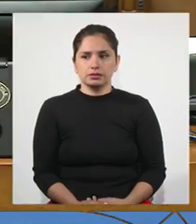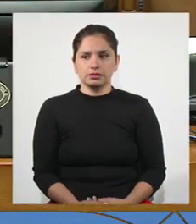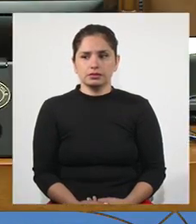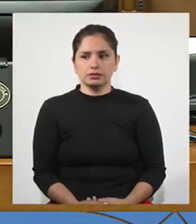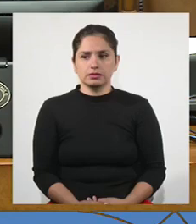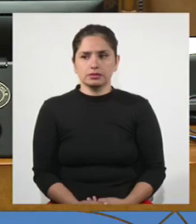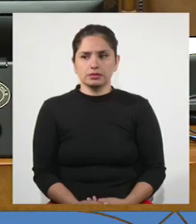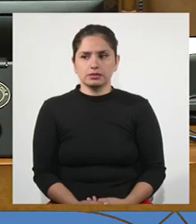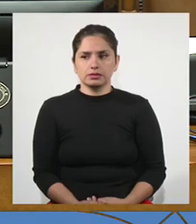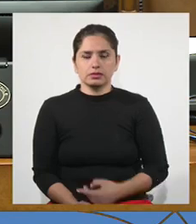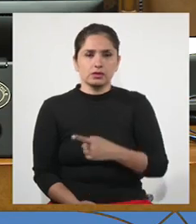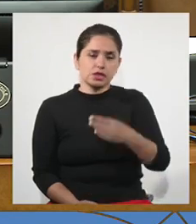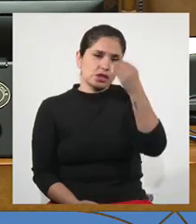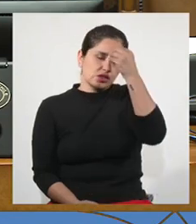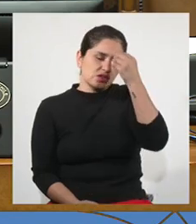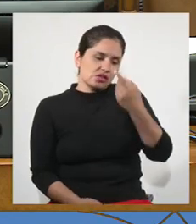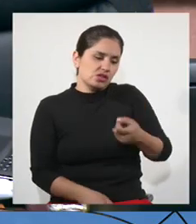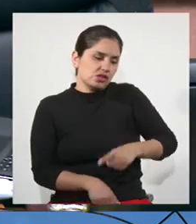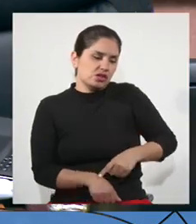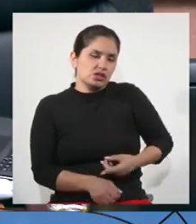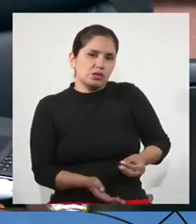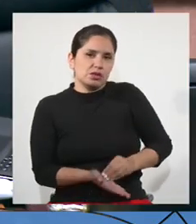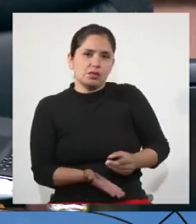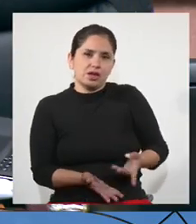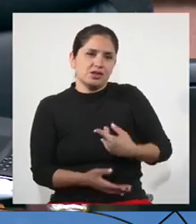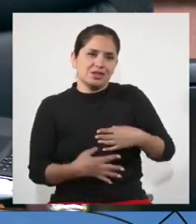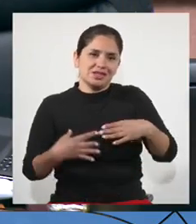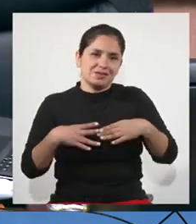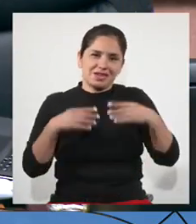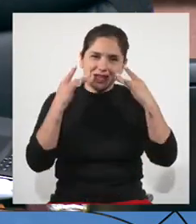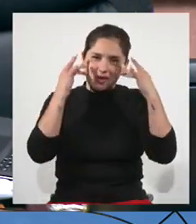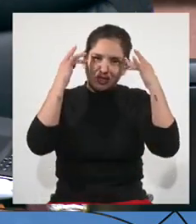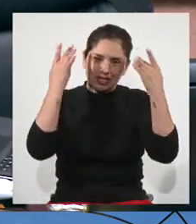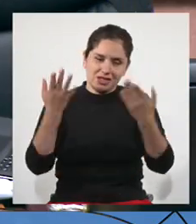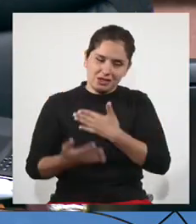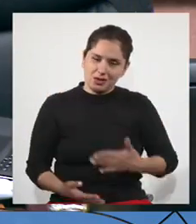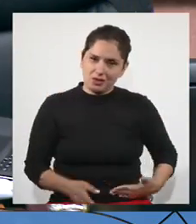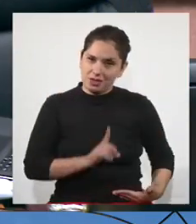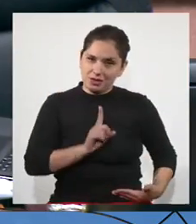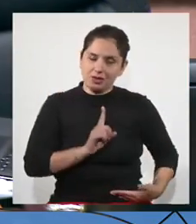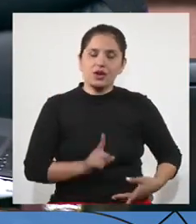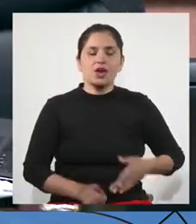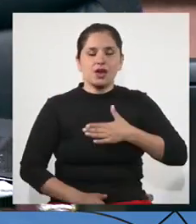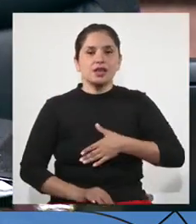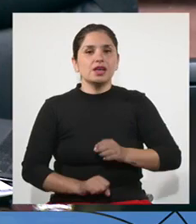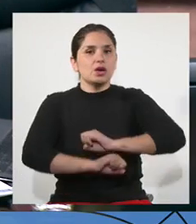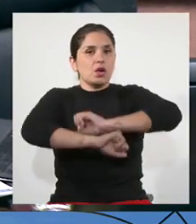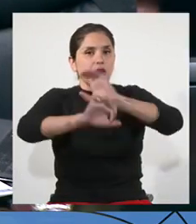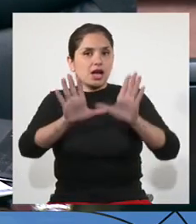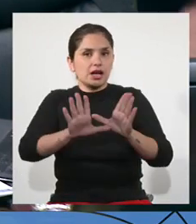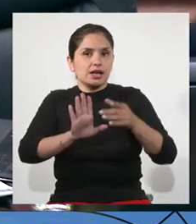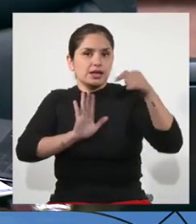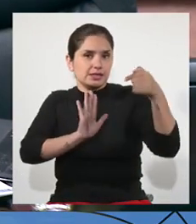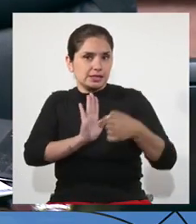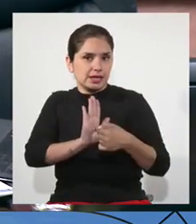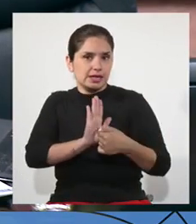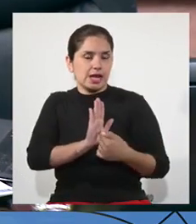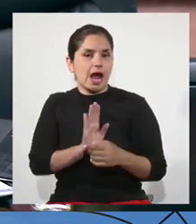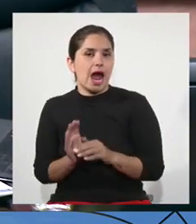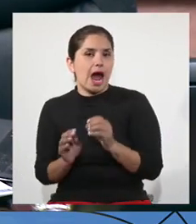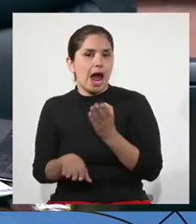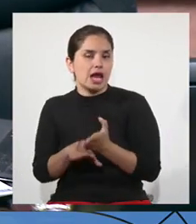No se preocupe si tengo tiempo adicional, no se ponga tan contento el Ejecutivo. Quiero dejar en claro que si aquí existe una